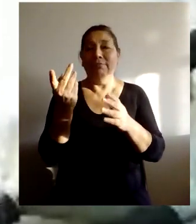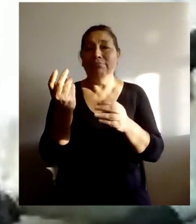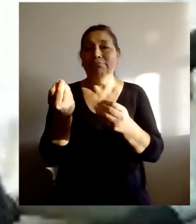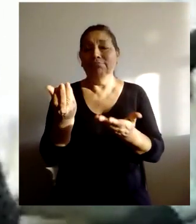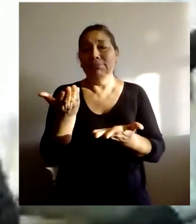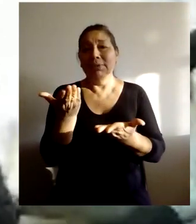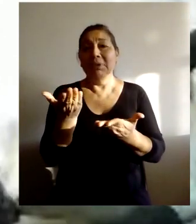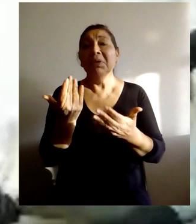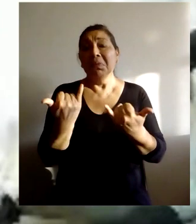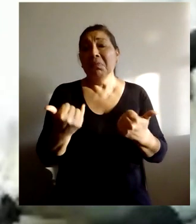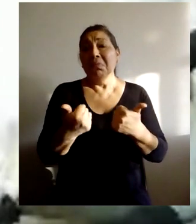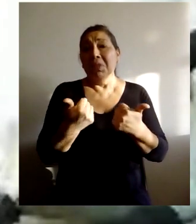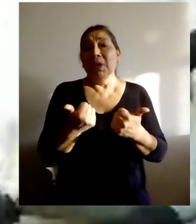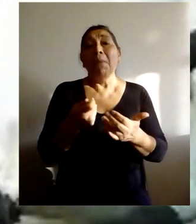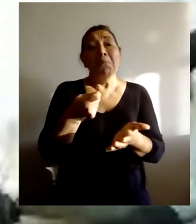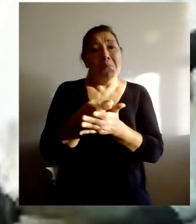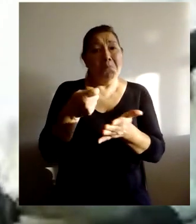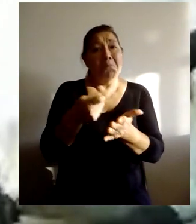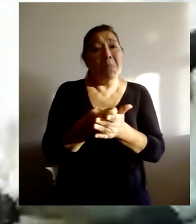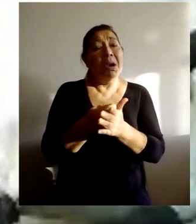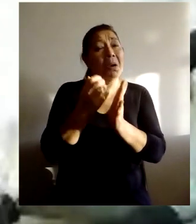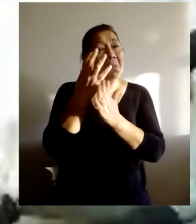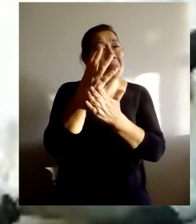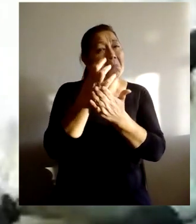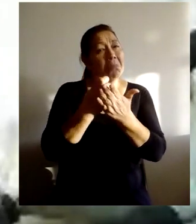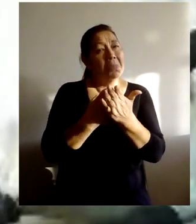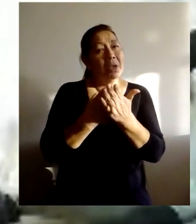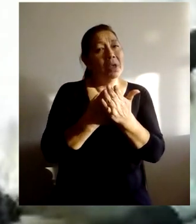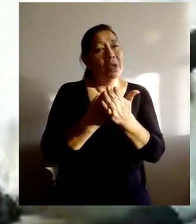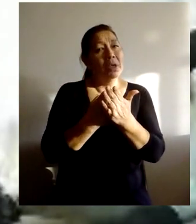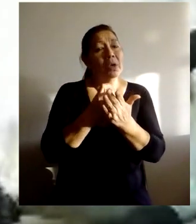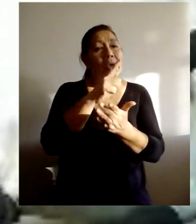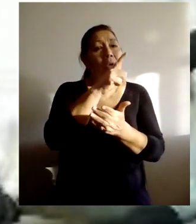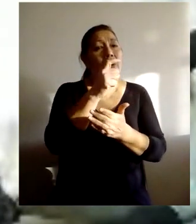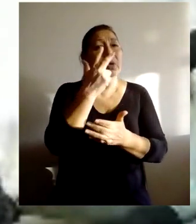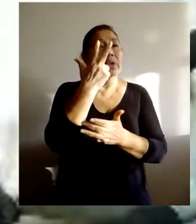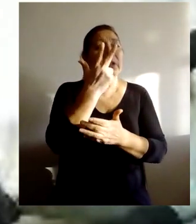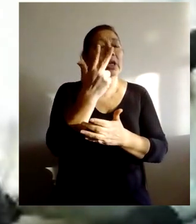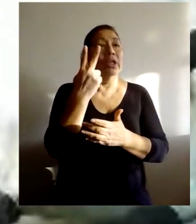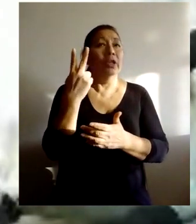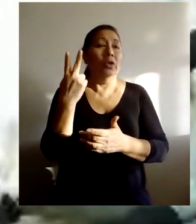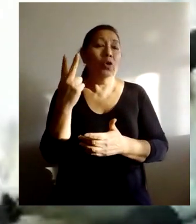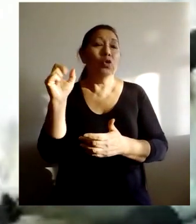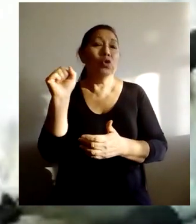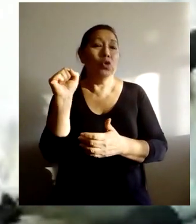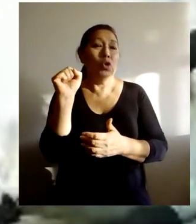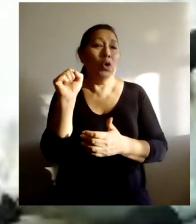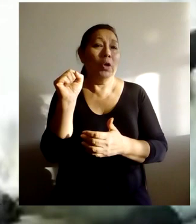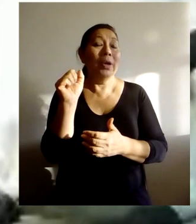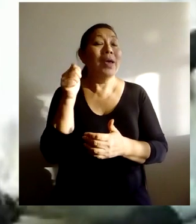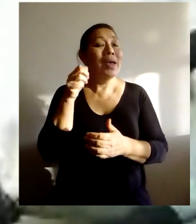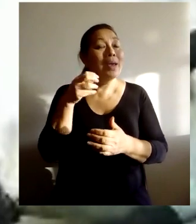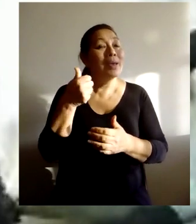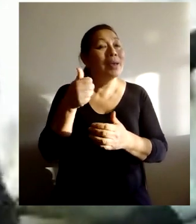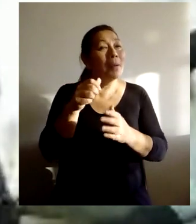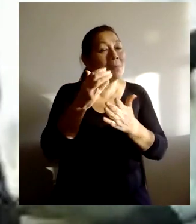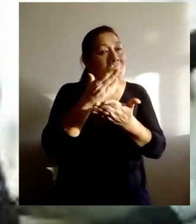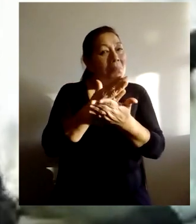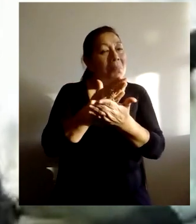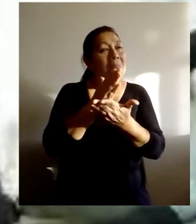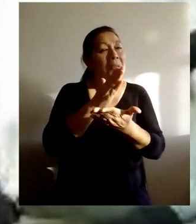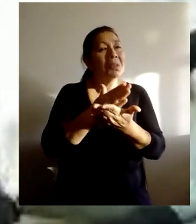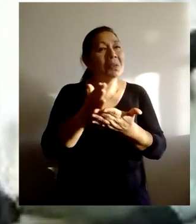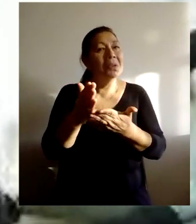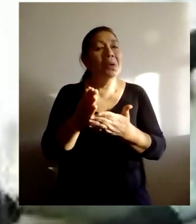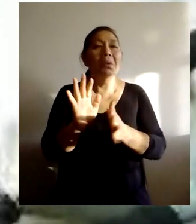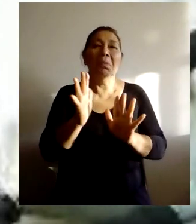se encontraba vigente como remuneración mínima vital la suma de 132 soles, la misma que dividida